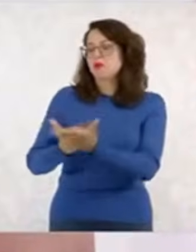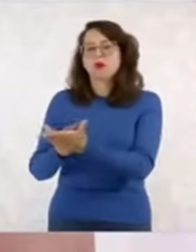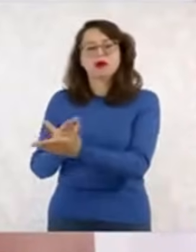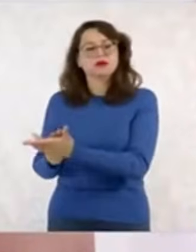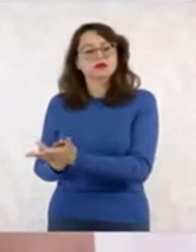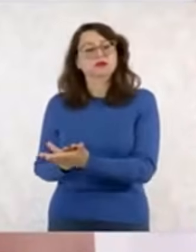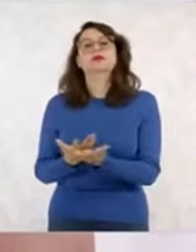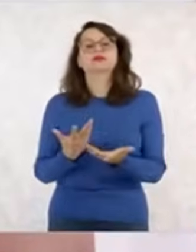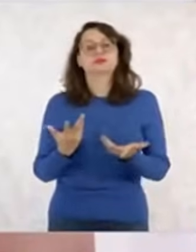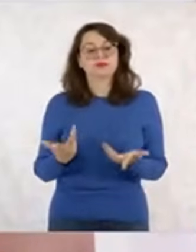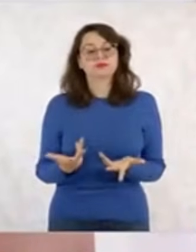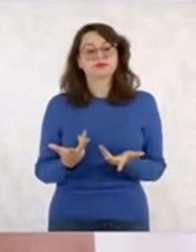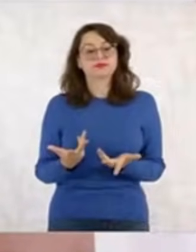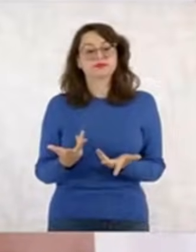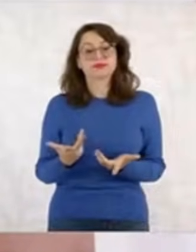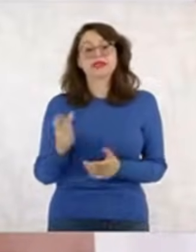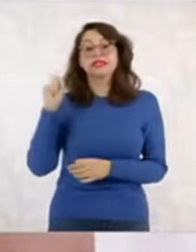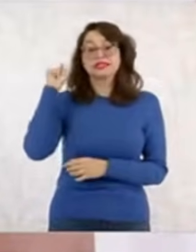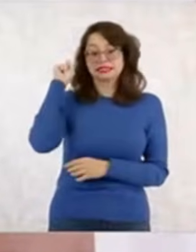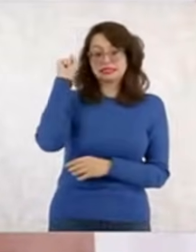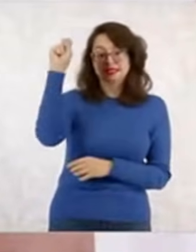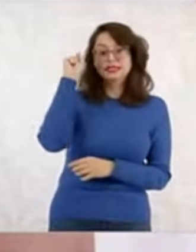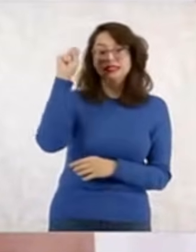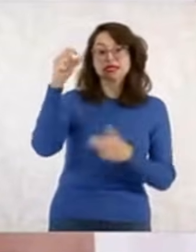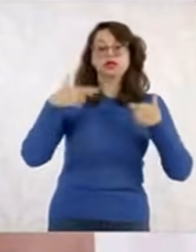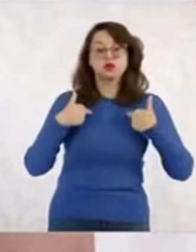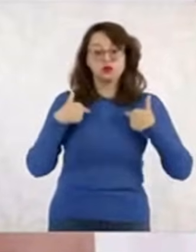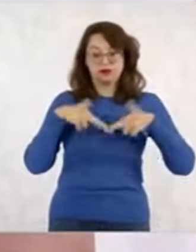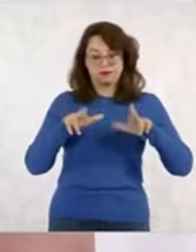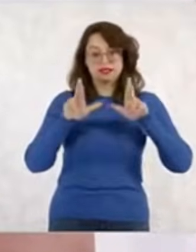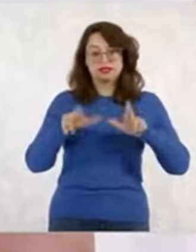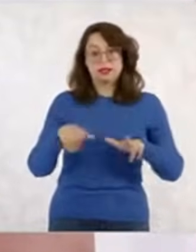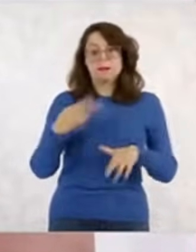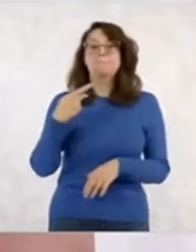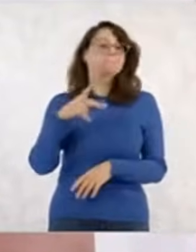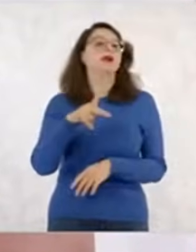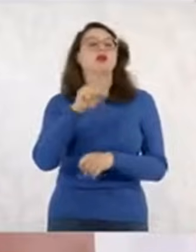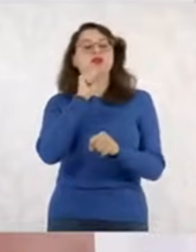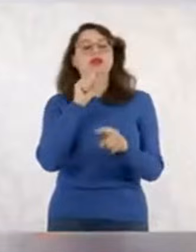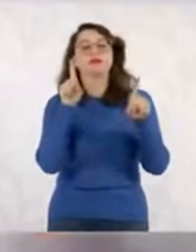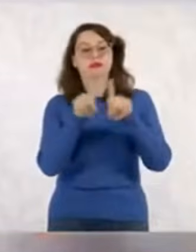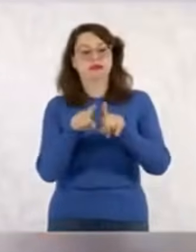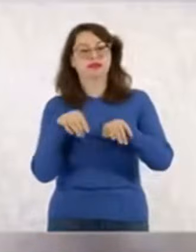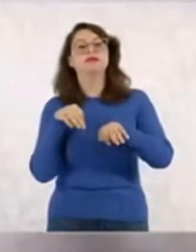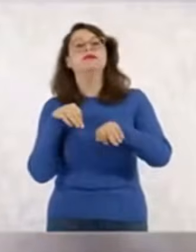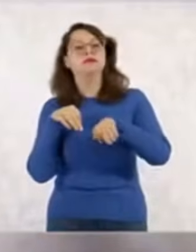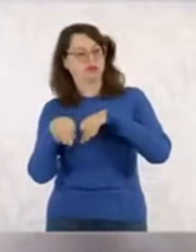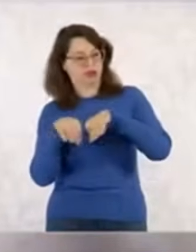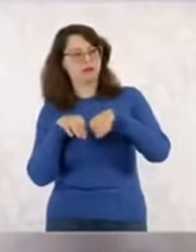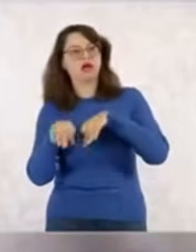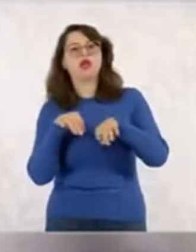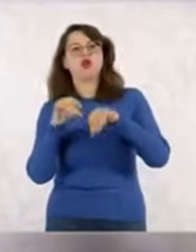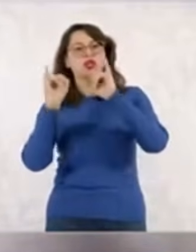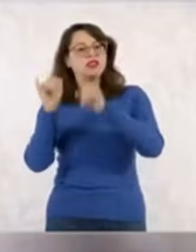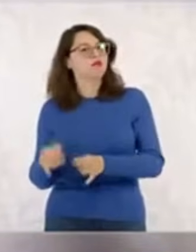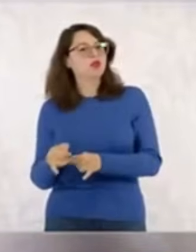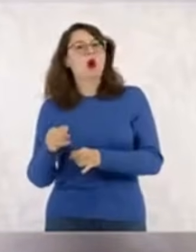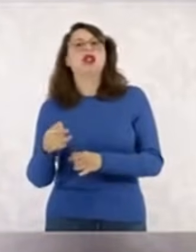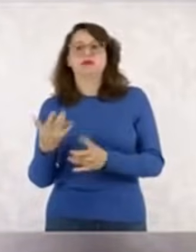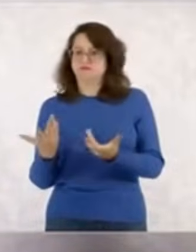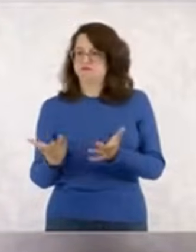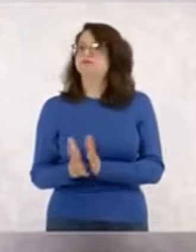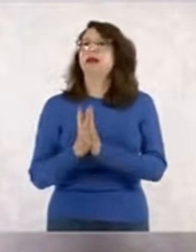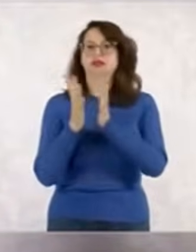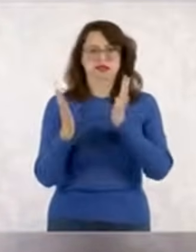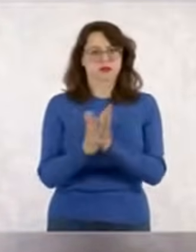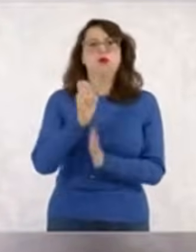participaron las representaciones sindicales, sino también hubo representaciones de trabajadores no sindicalizados, hubo